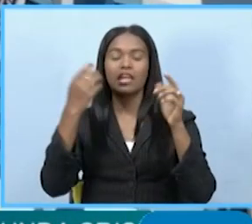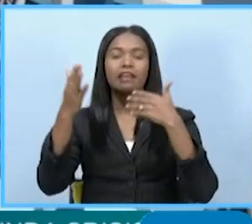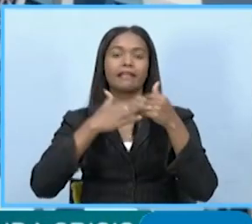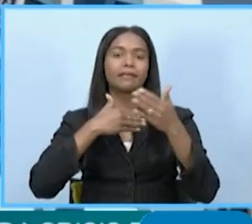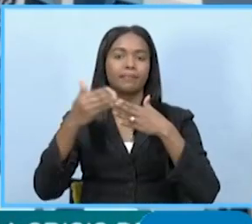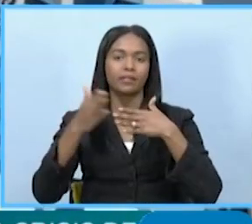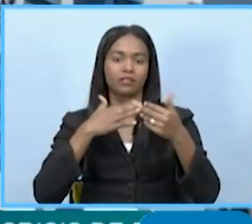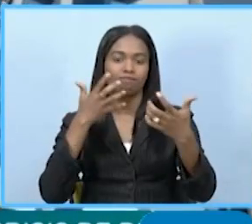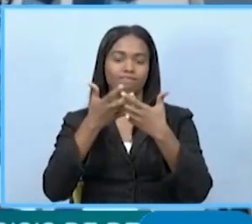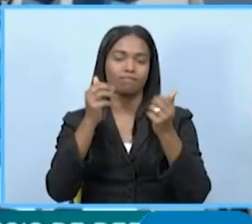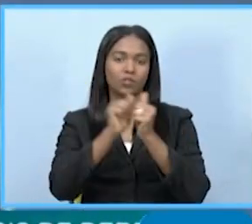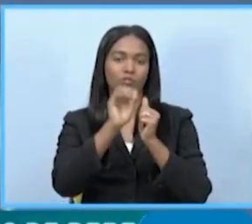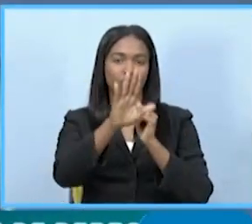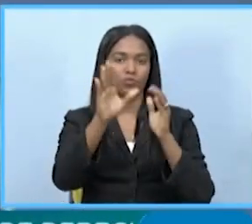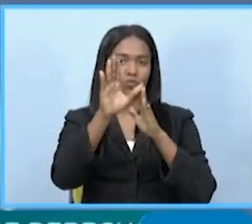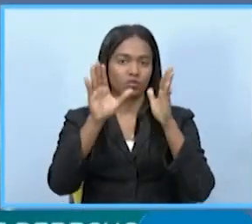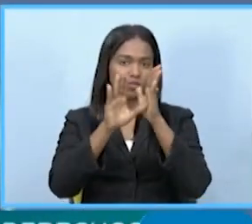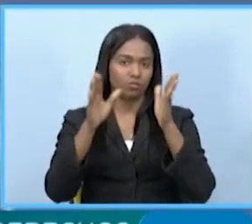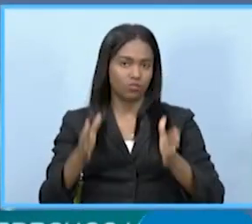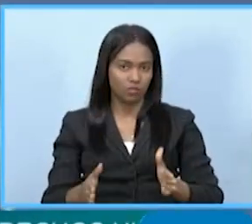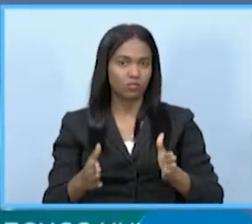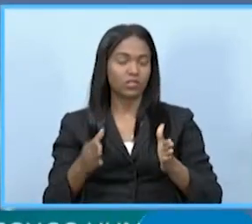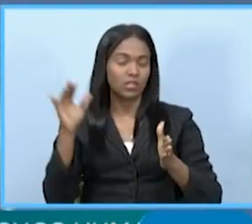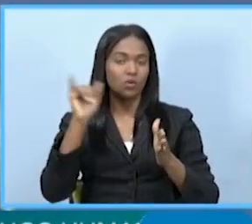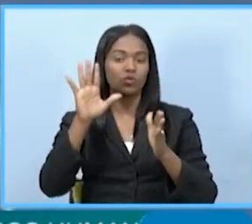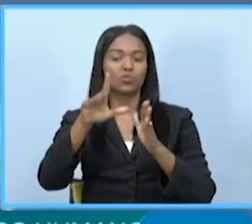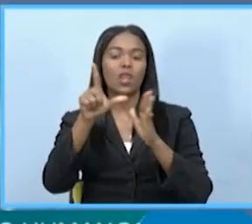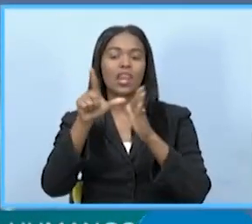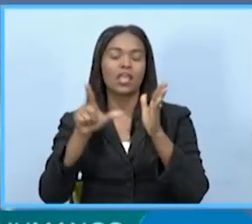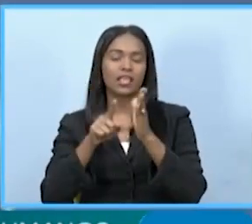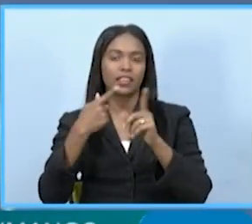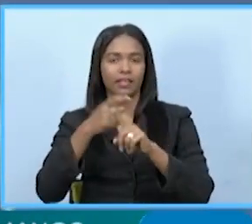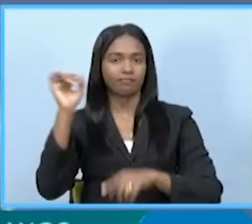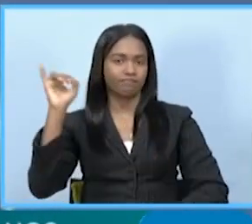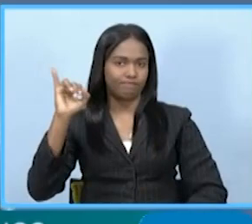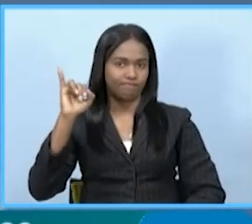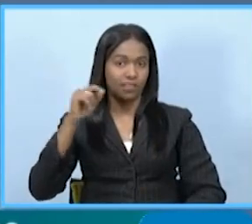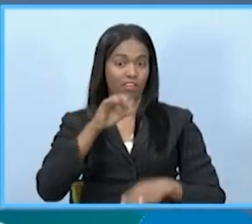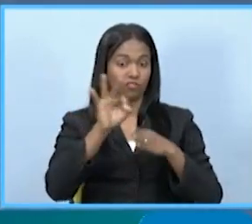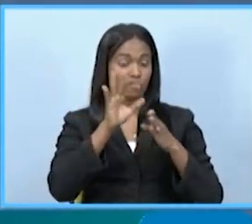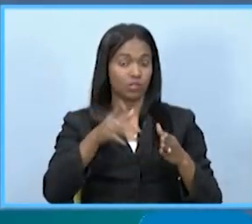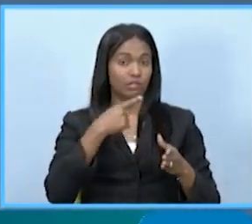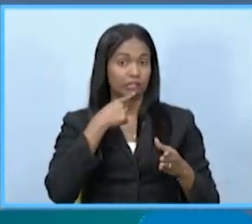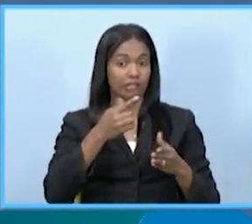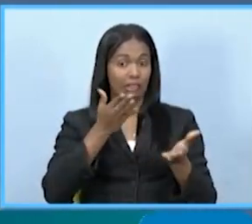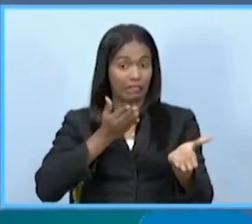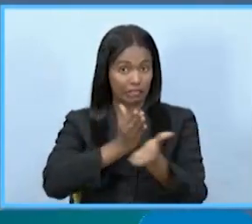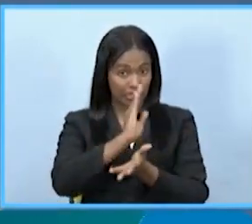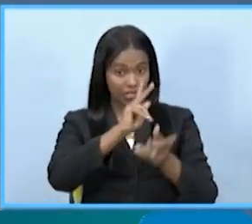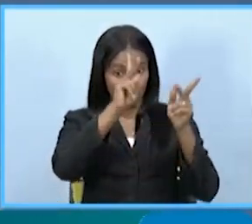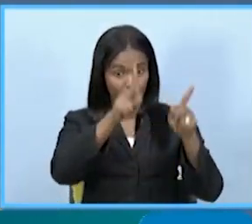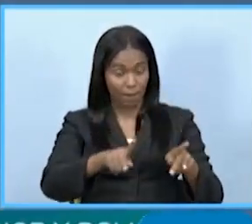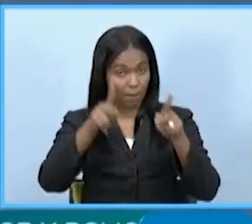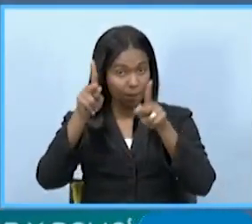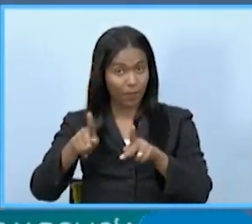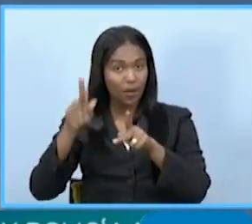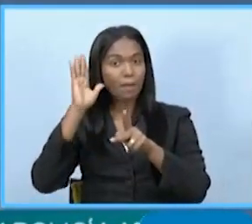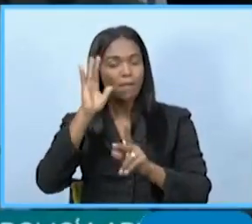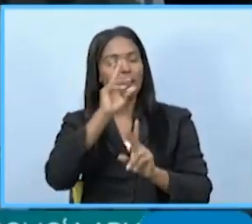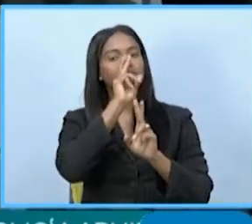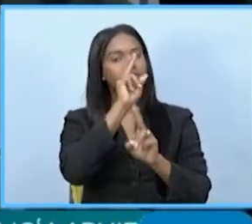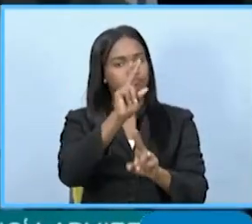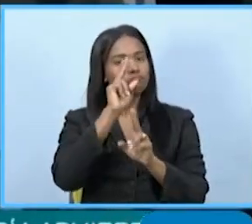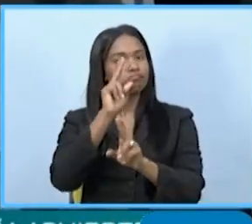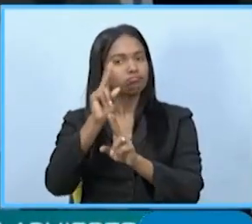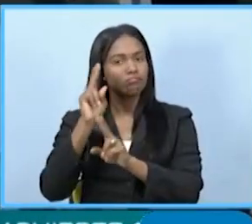provenga, en el cumplimiento de su constitución y las leyes migratorias. El funcionario dijo que los derechos ciudadanos les serán